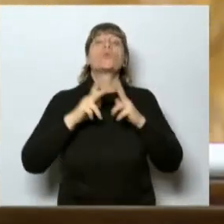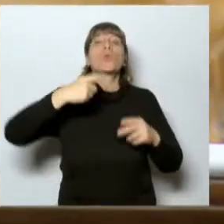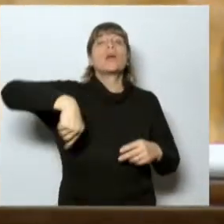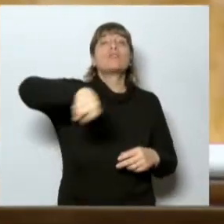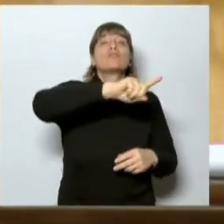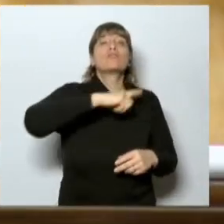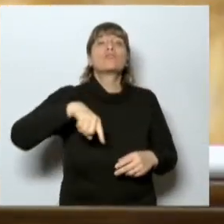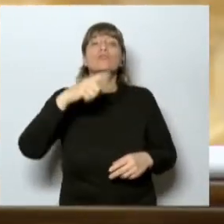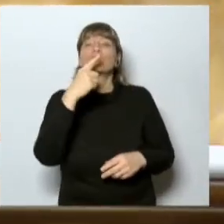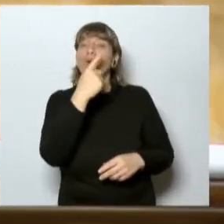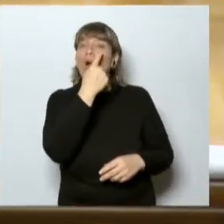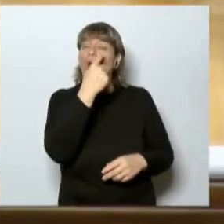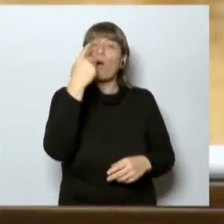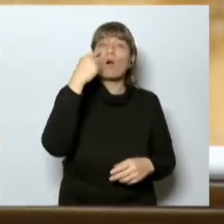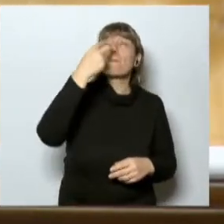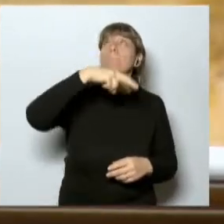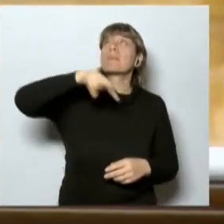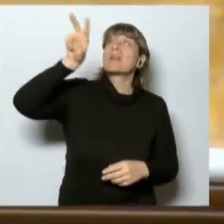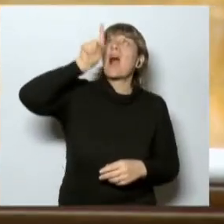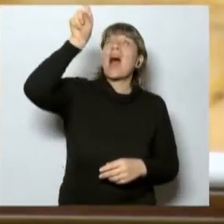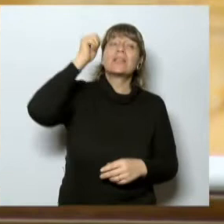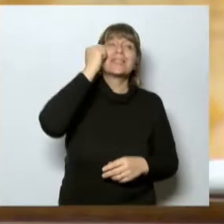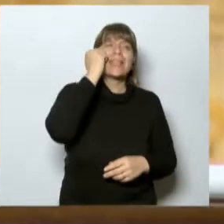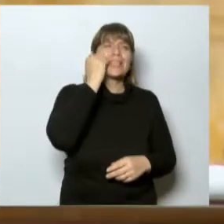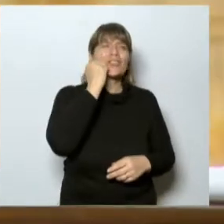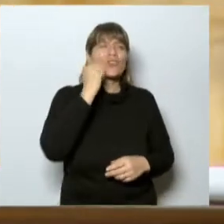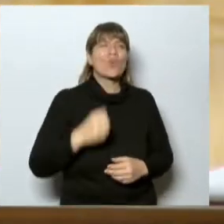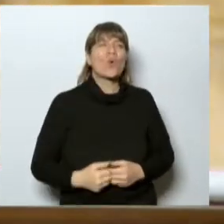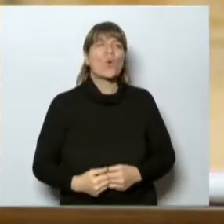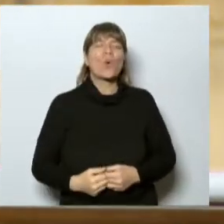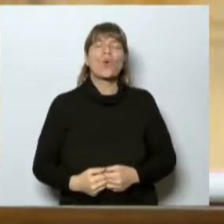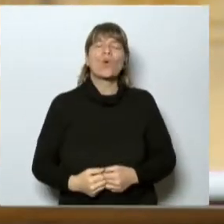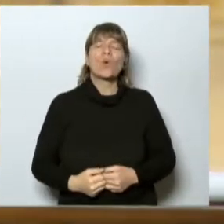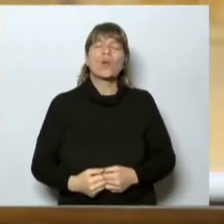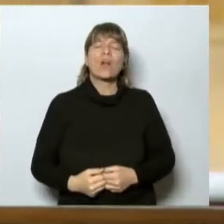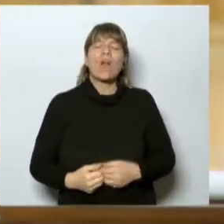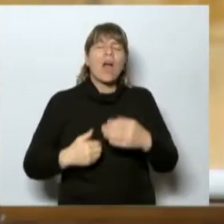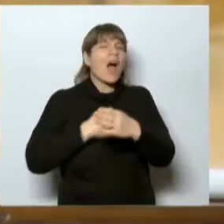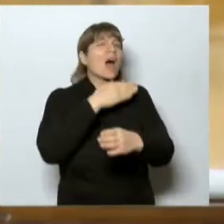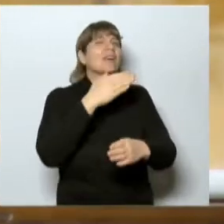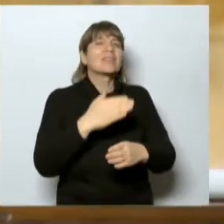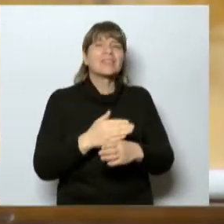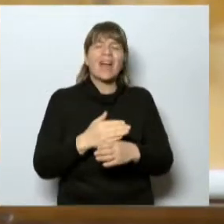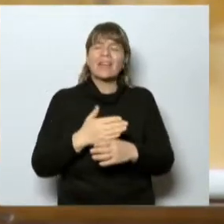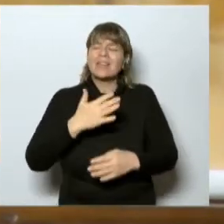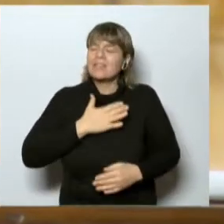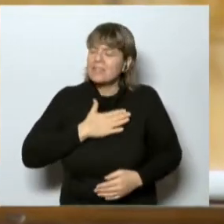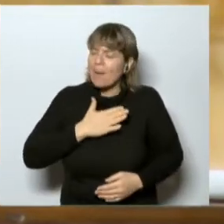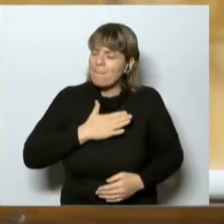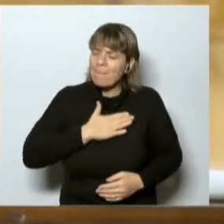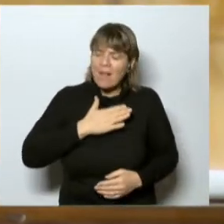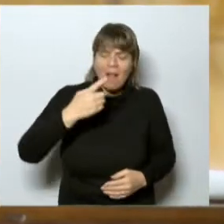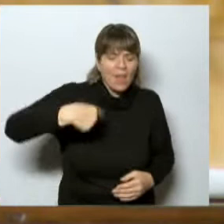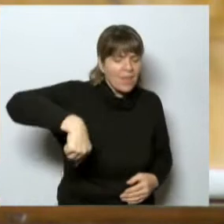Nuestros ojos miran al Señor hasta que